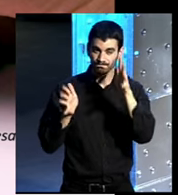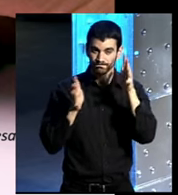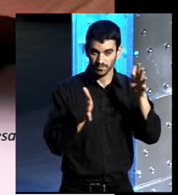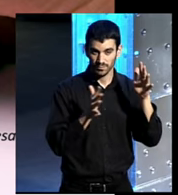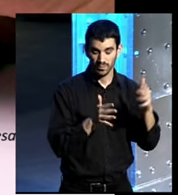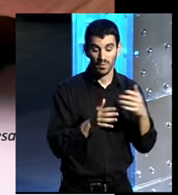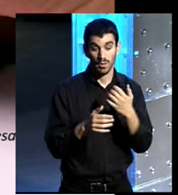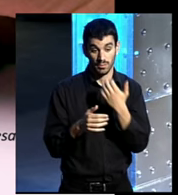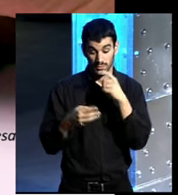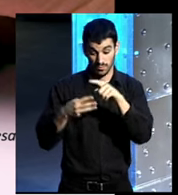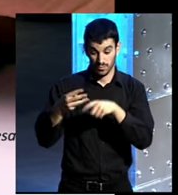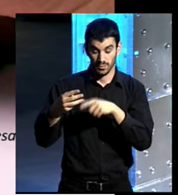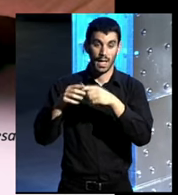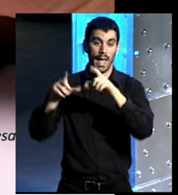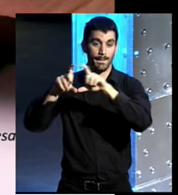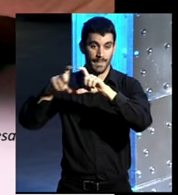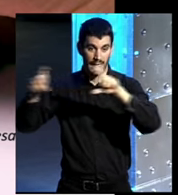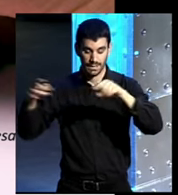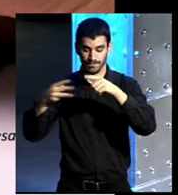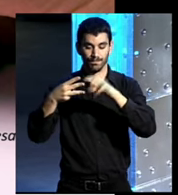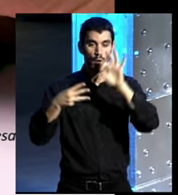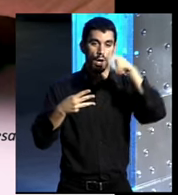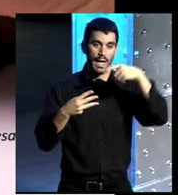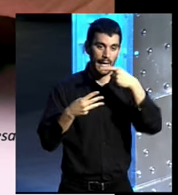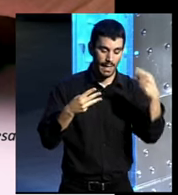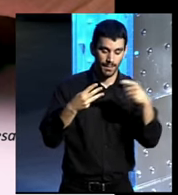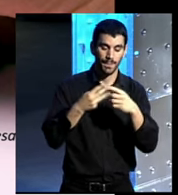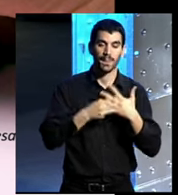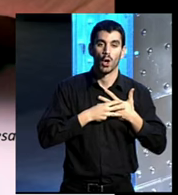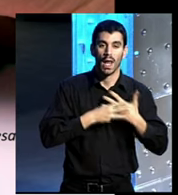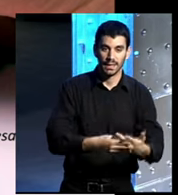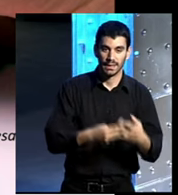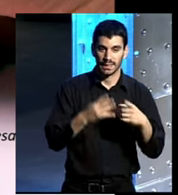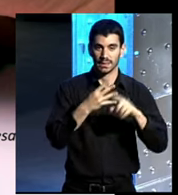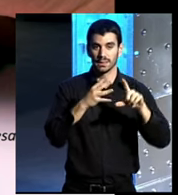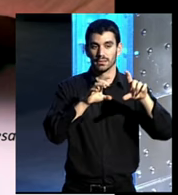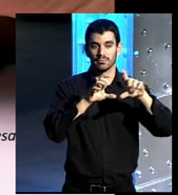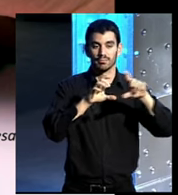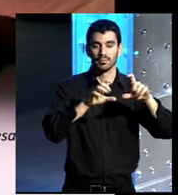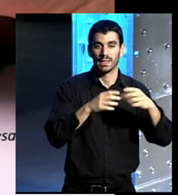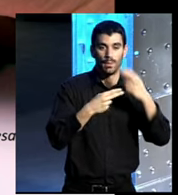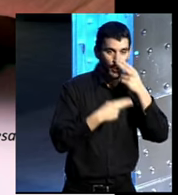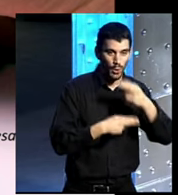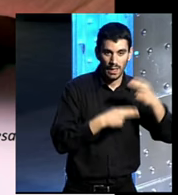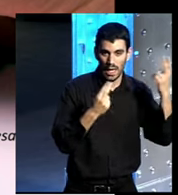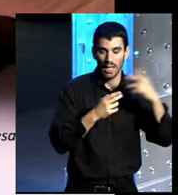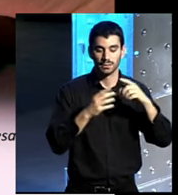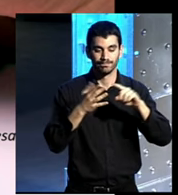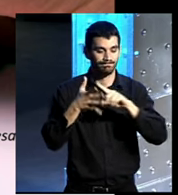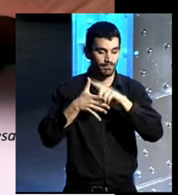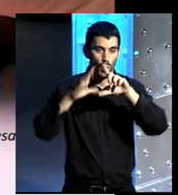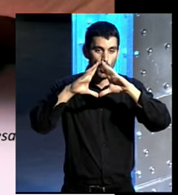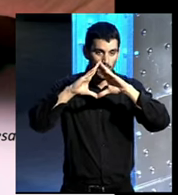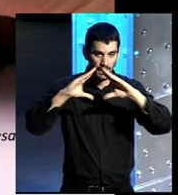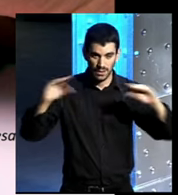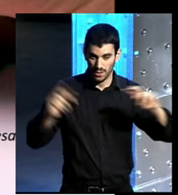las empresas, los gobiernos, las ONGs, donantes, organismos gubernamentales, universidades, o